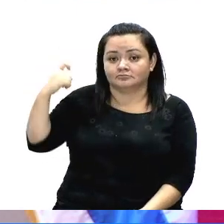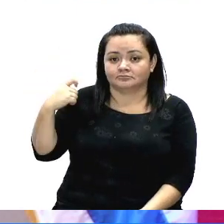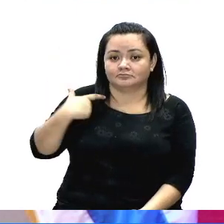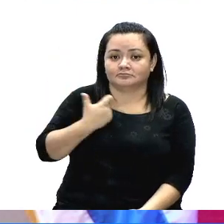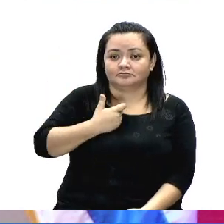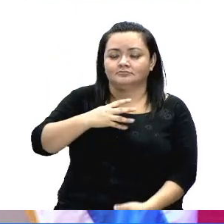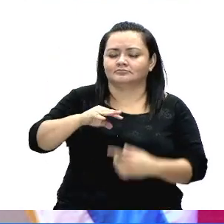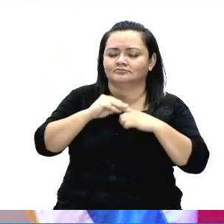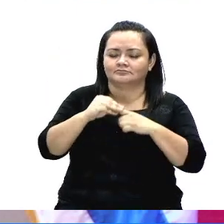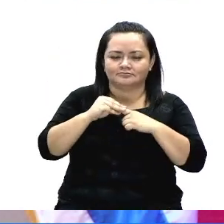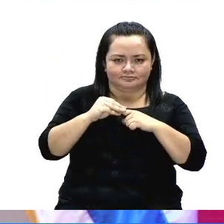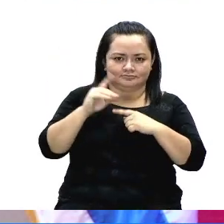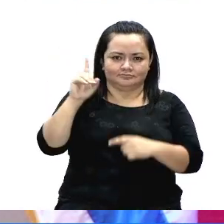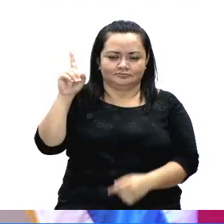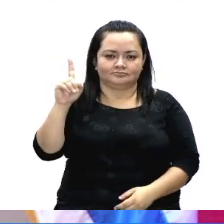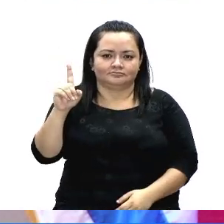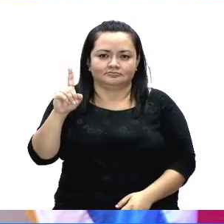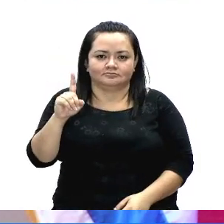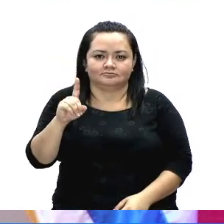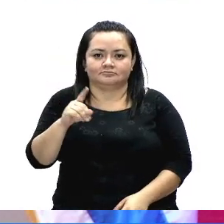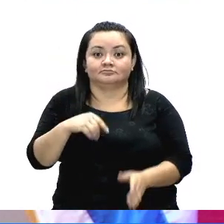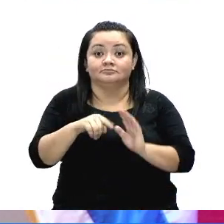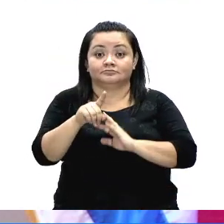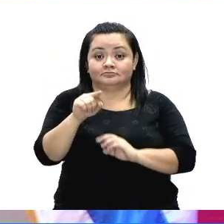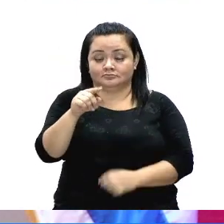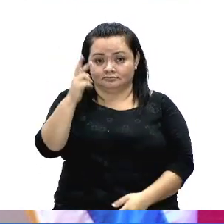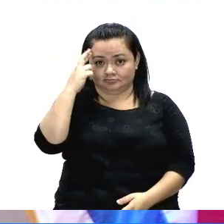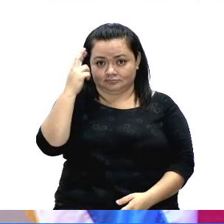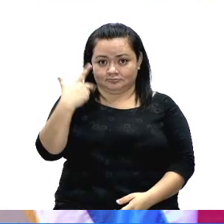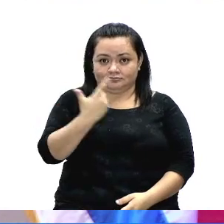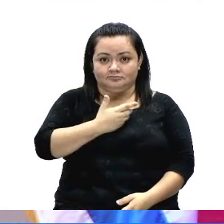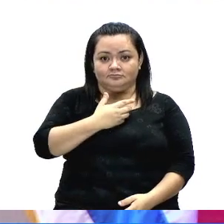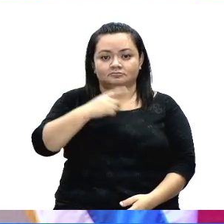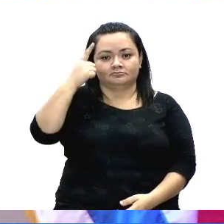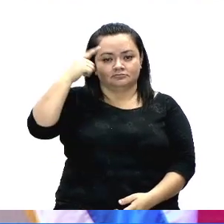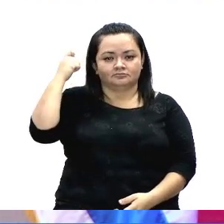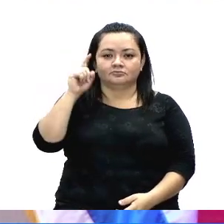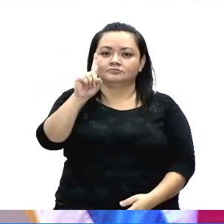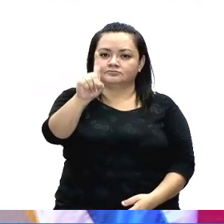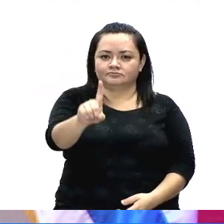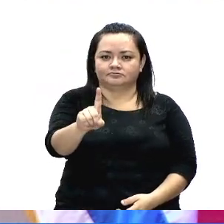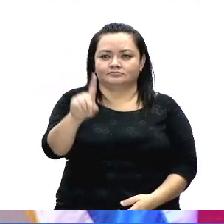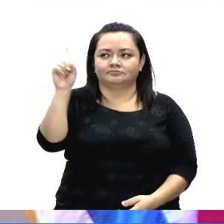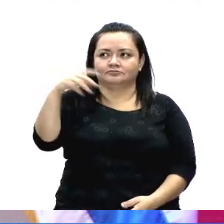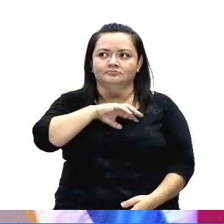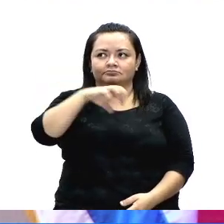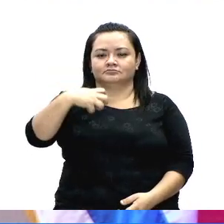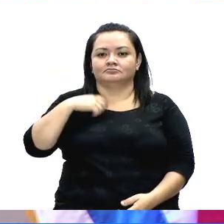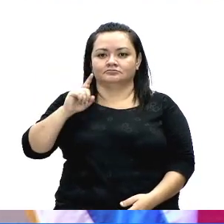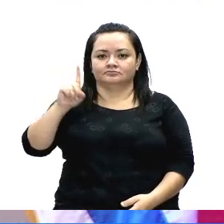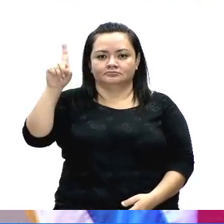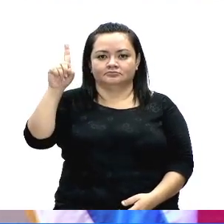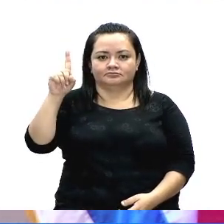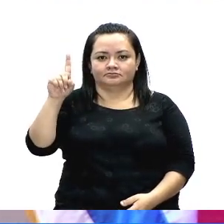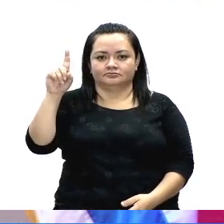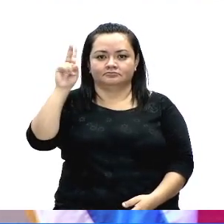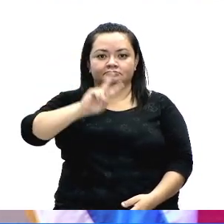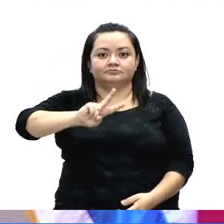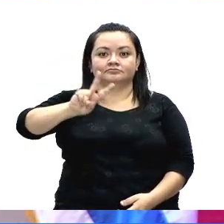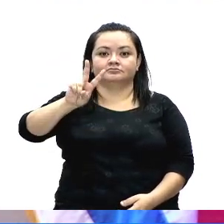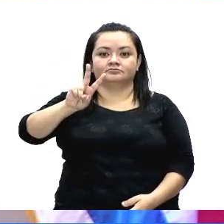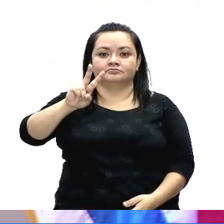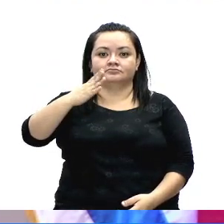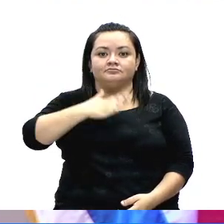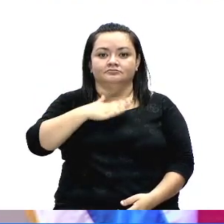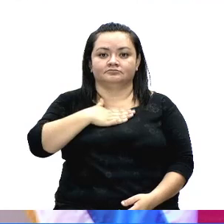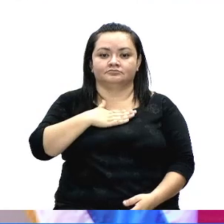somos su especial tesoro pero para ello tenemos que recordar uno que le pertenece a moto2 que